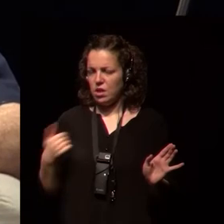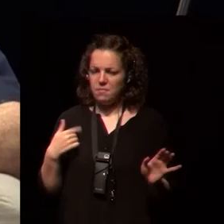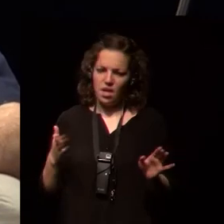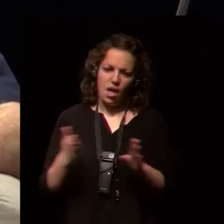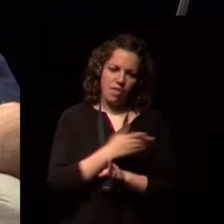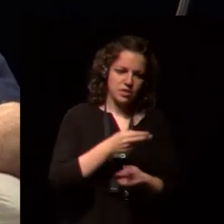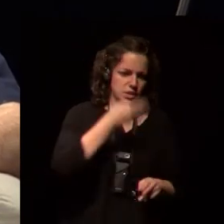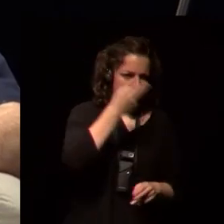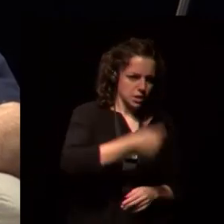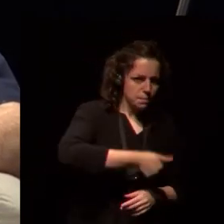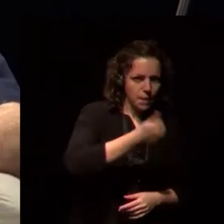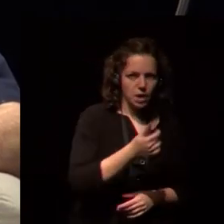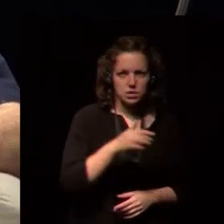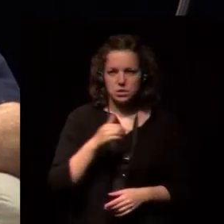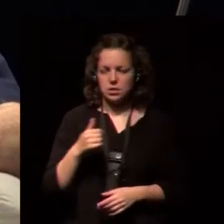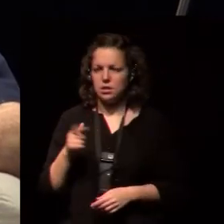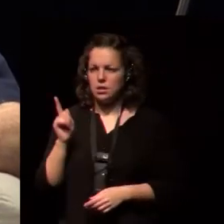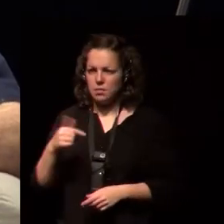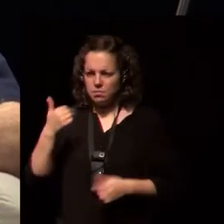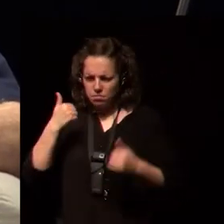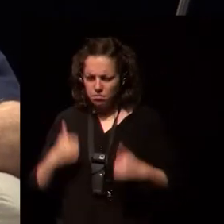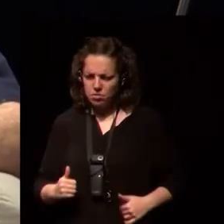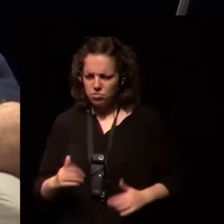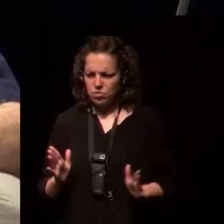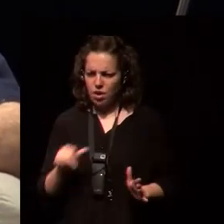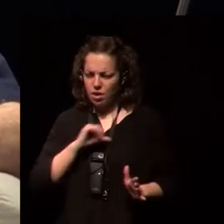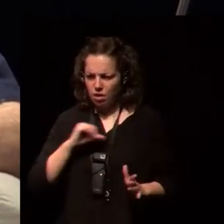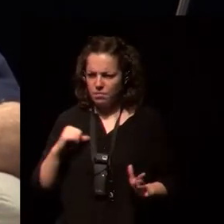interesaban antes. Y personalmente intento